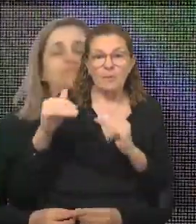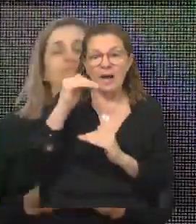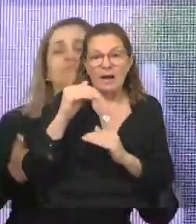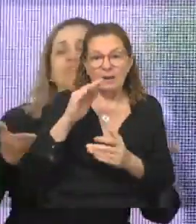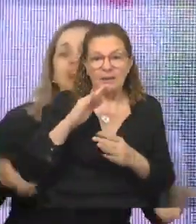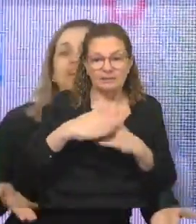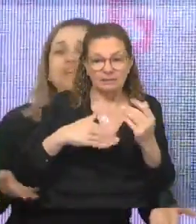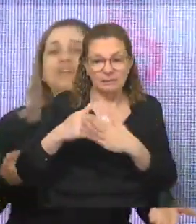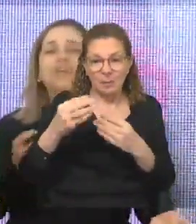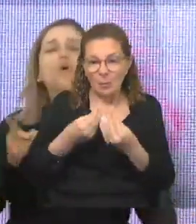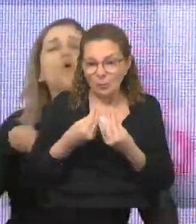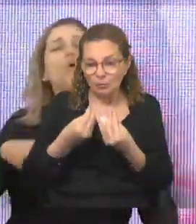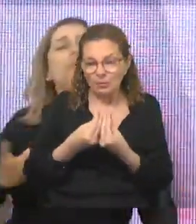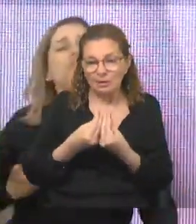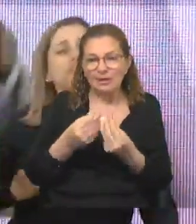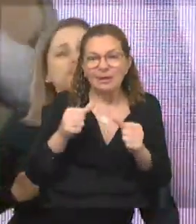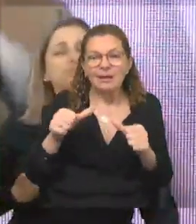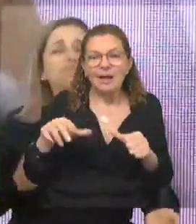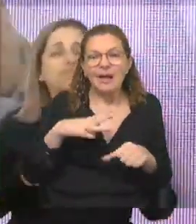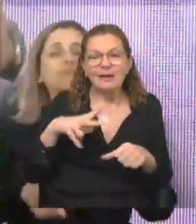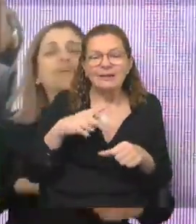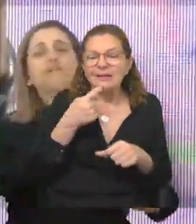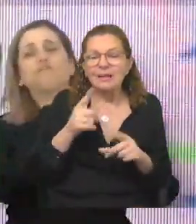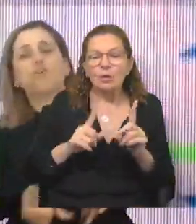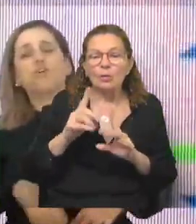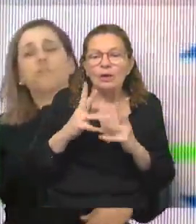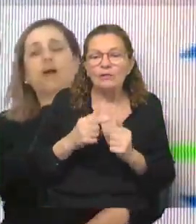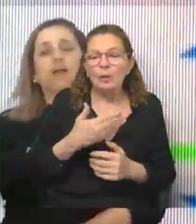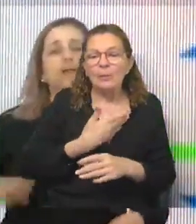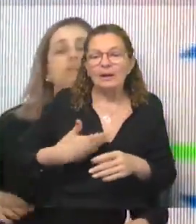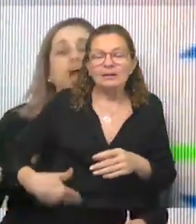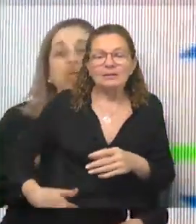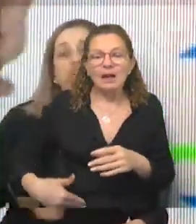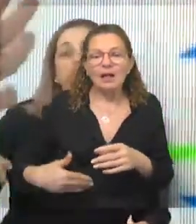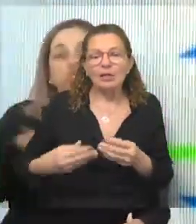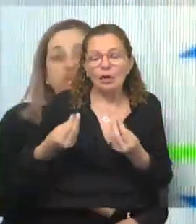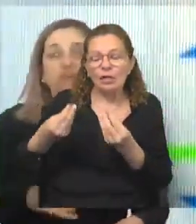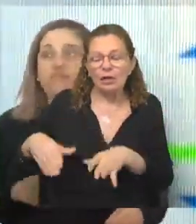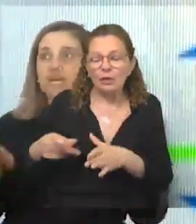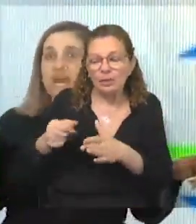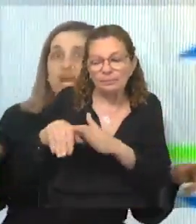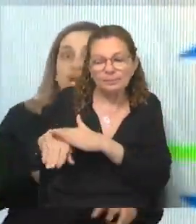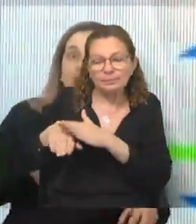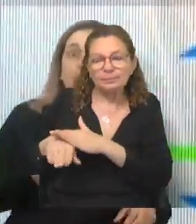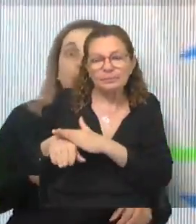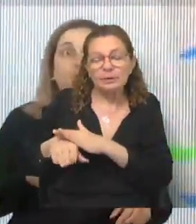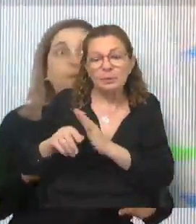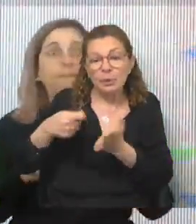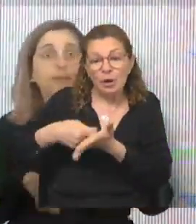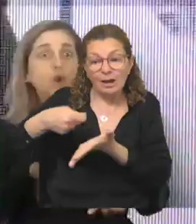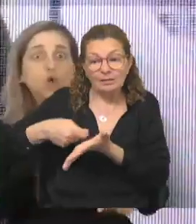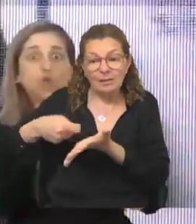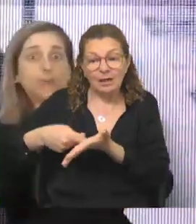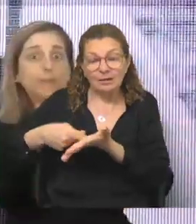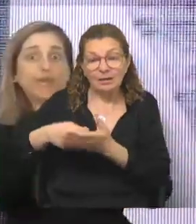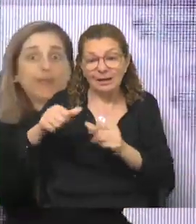Qué hay Qué hay entre lo que de alguna manera el estado la sociedad dejó de recaudar o lo que que gastar